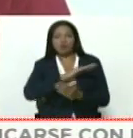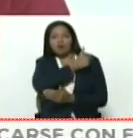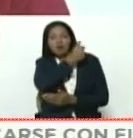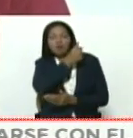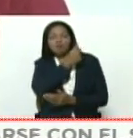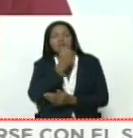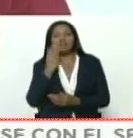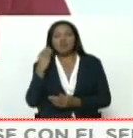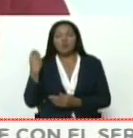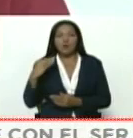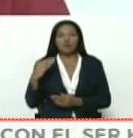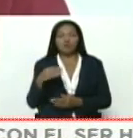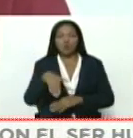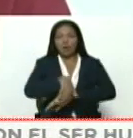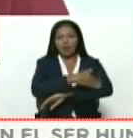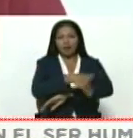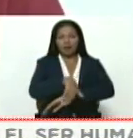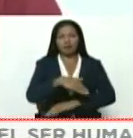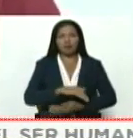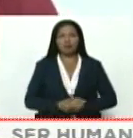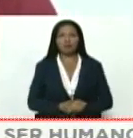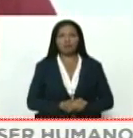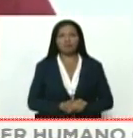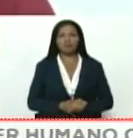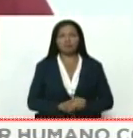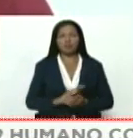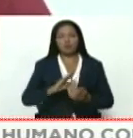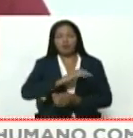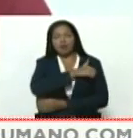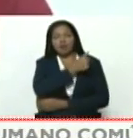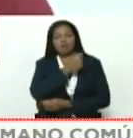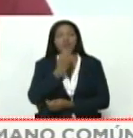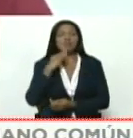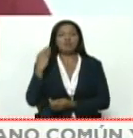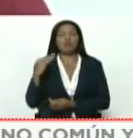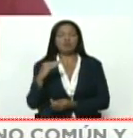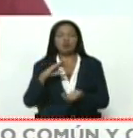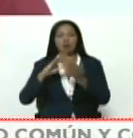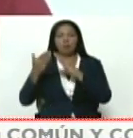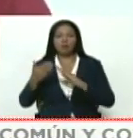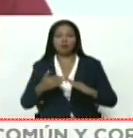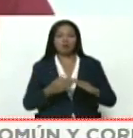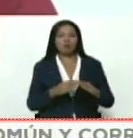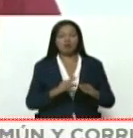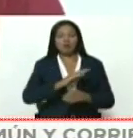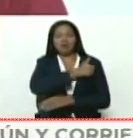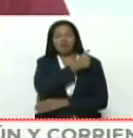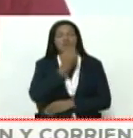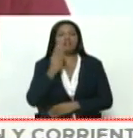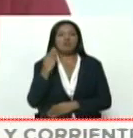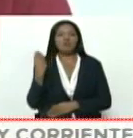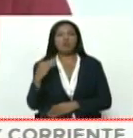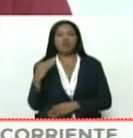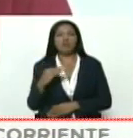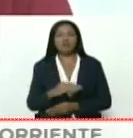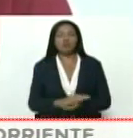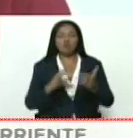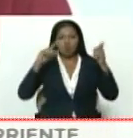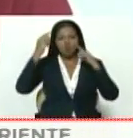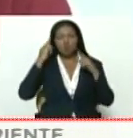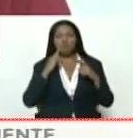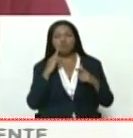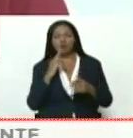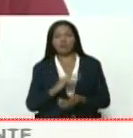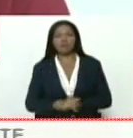la juventud en la calle, los jefes de la juventud en la comunidad y los jefes de la juventud en la VCH, la patrulla